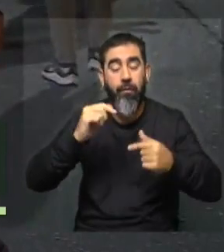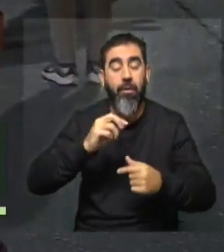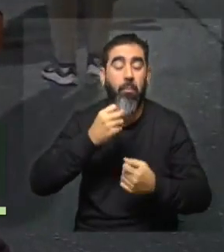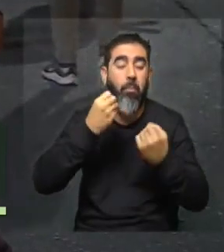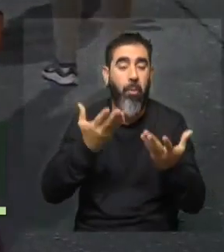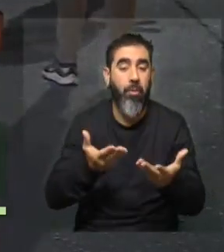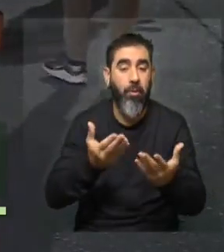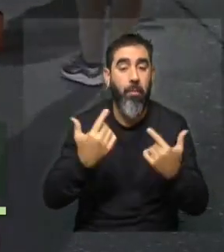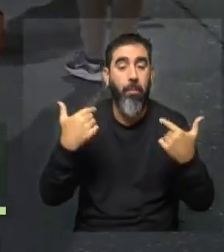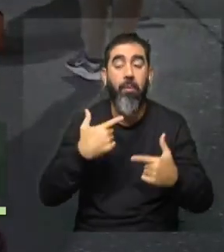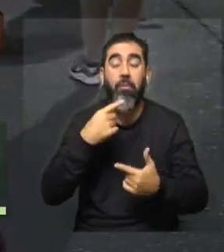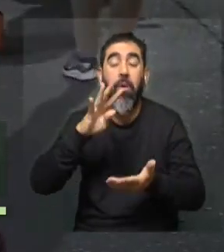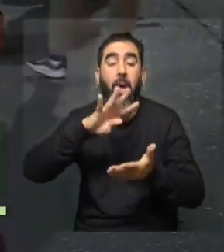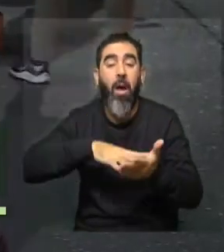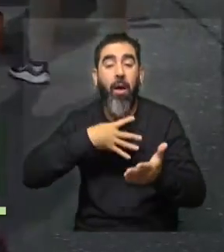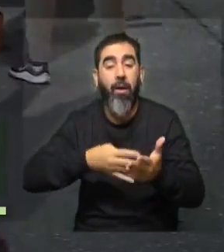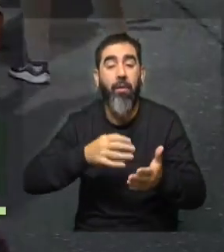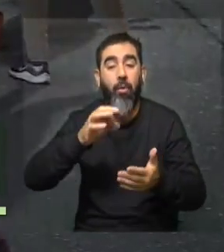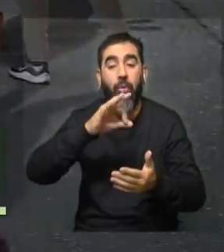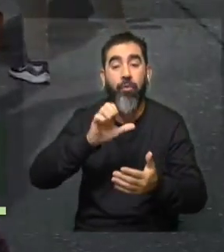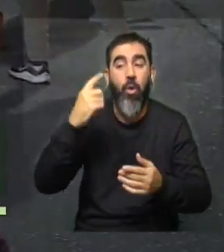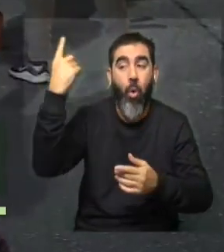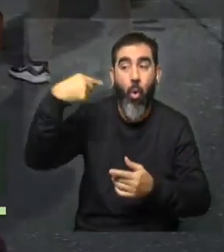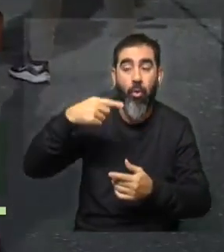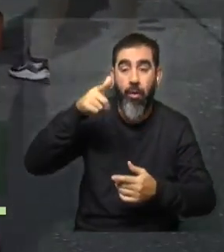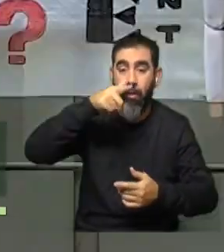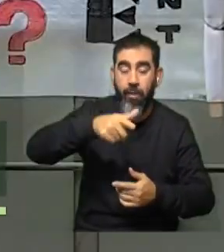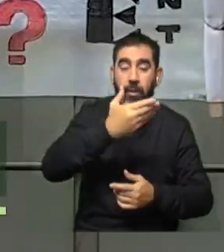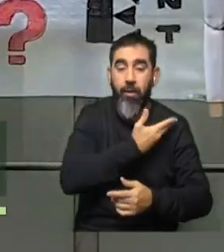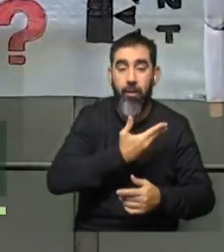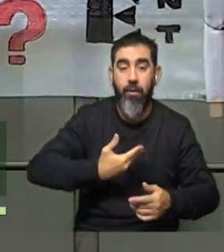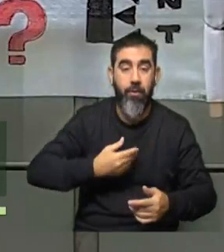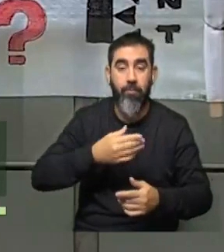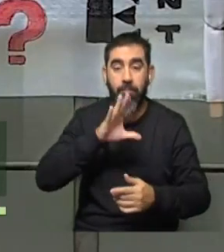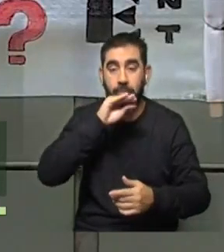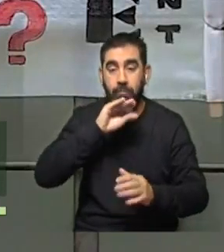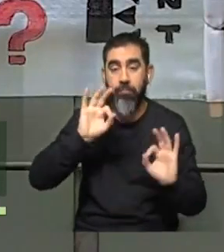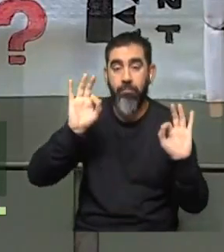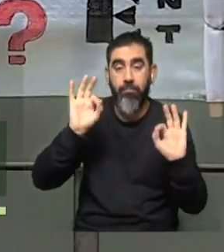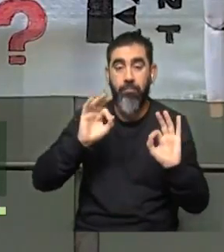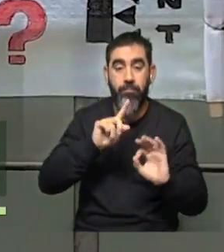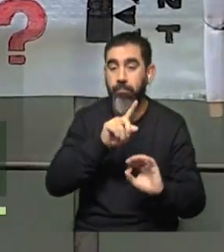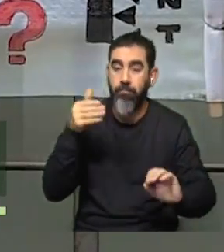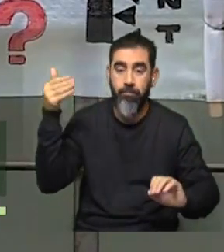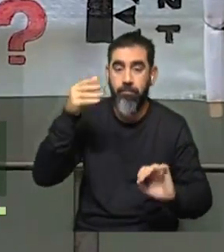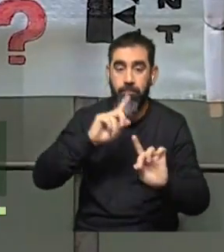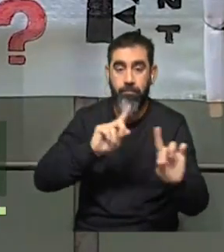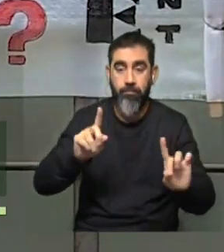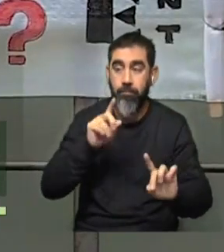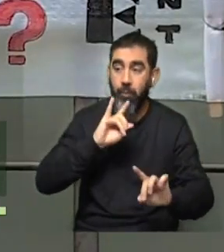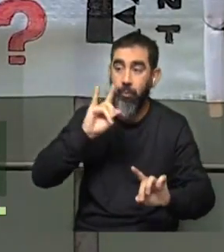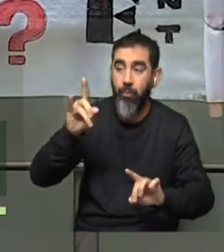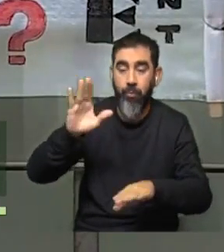al ministerio problema de agenda y la osce por una orden directa de presidencia de que no hablen sí no participaron de reunión Cuando son